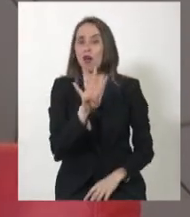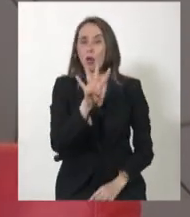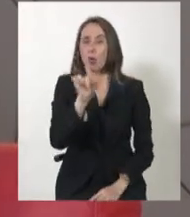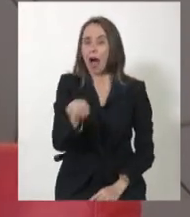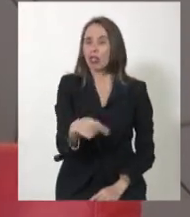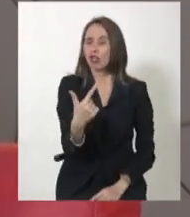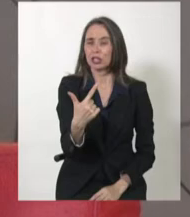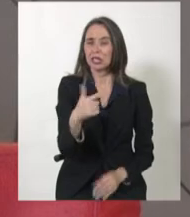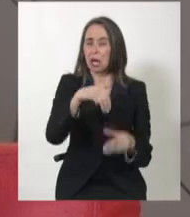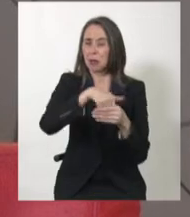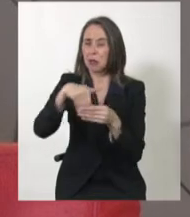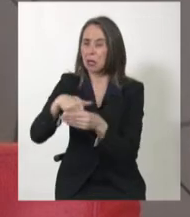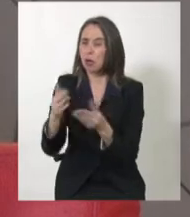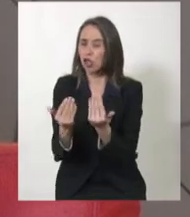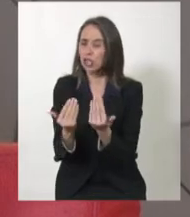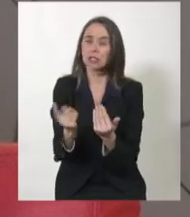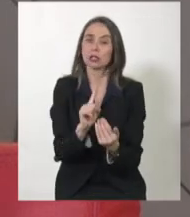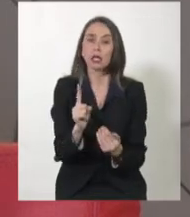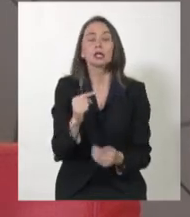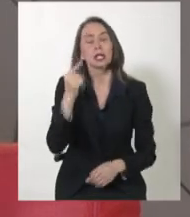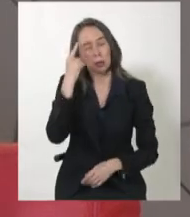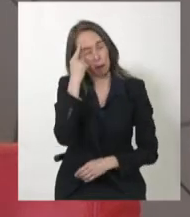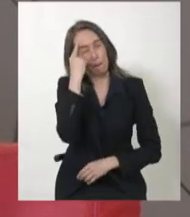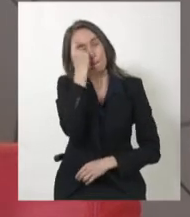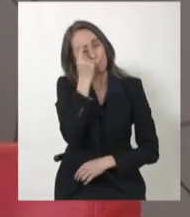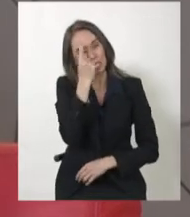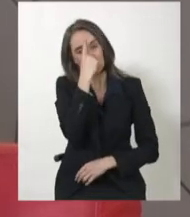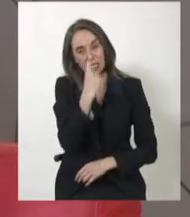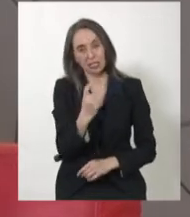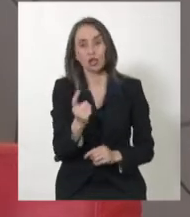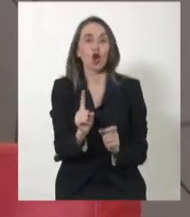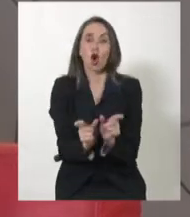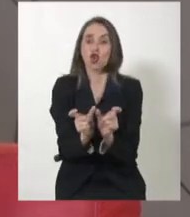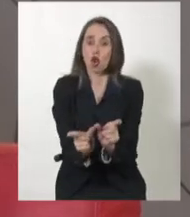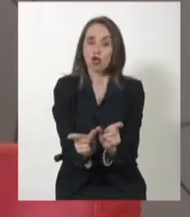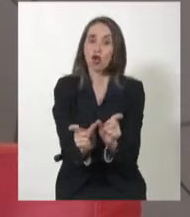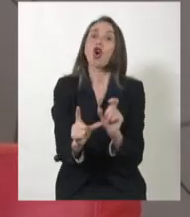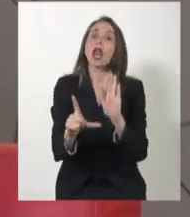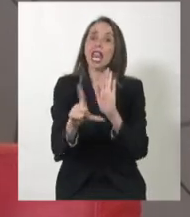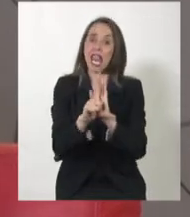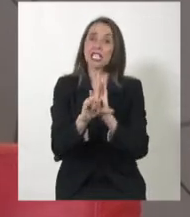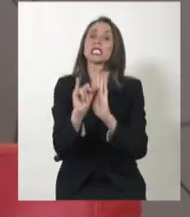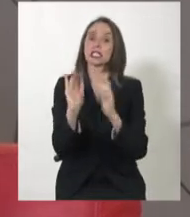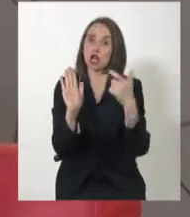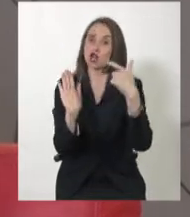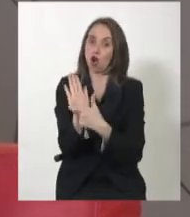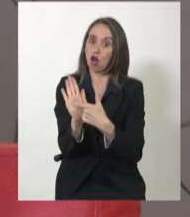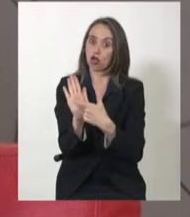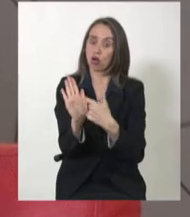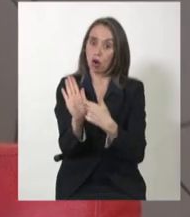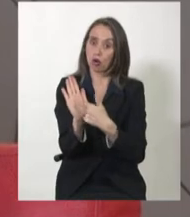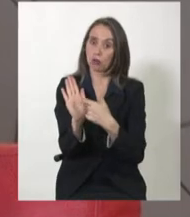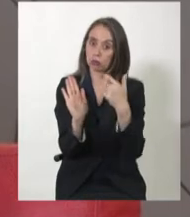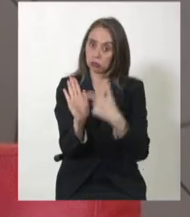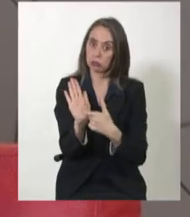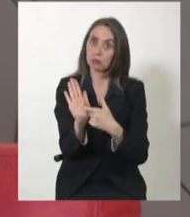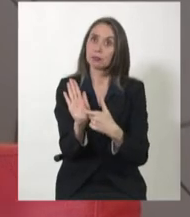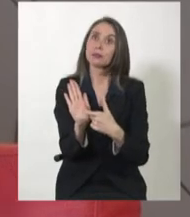¿sabes qué? Yo creo que algo que hay que pensar seriamente, yo no digo el control, yo creo que la ley tiene que ser controlada. Y en ese sentido,